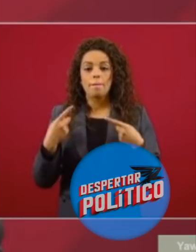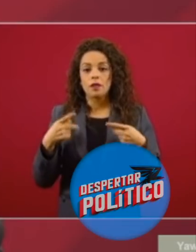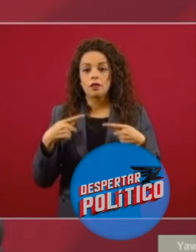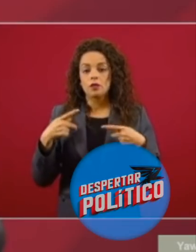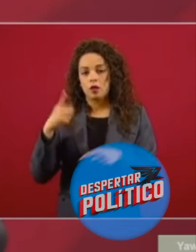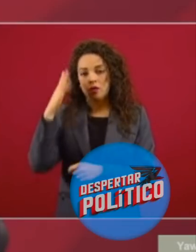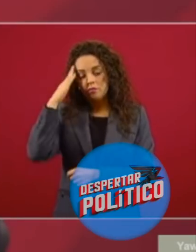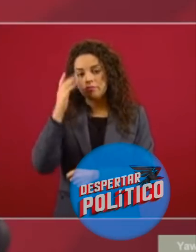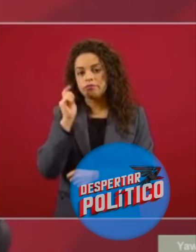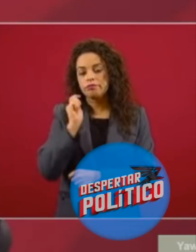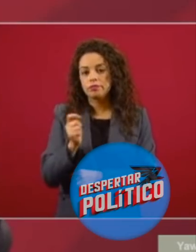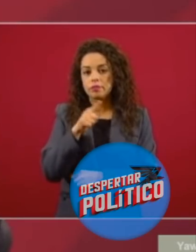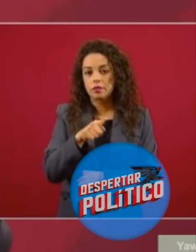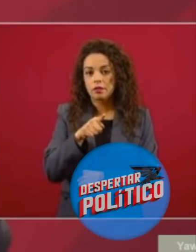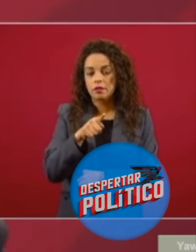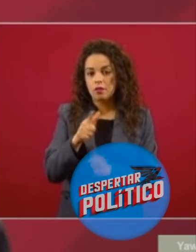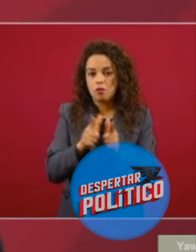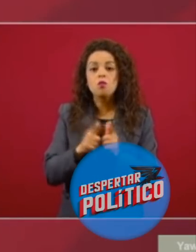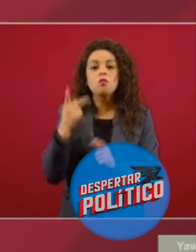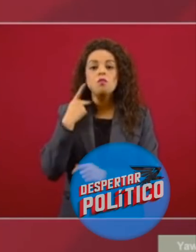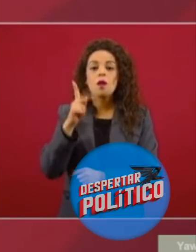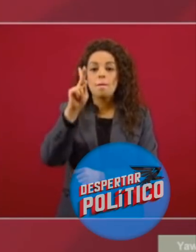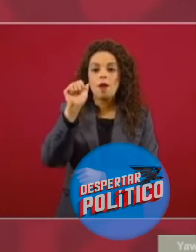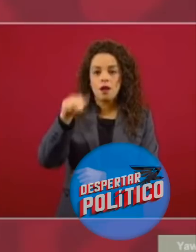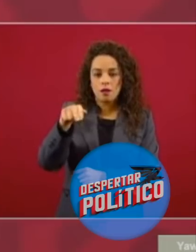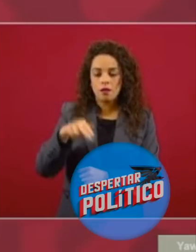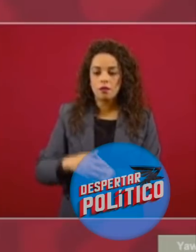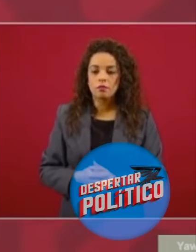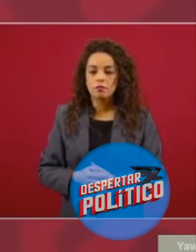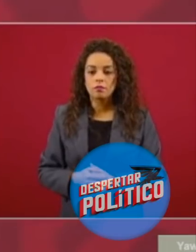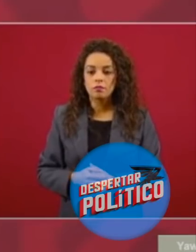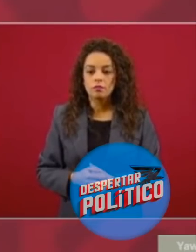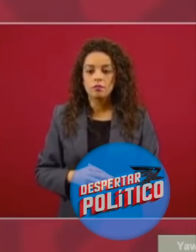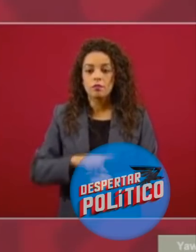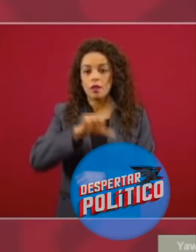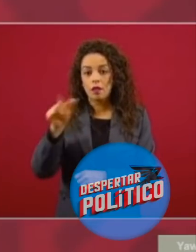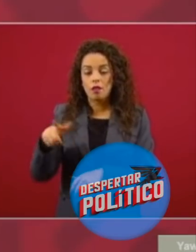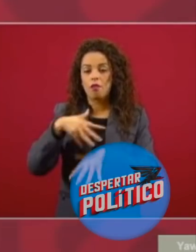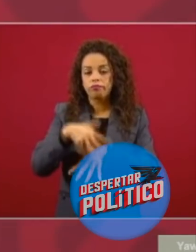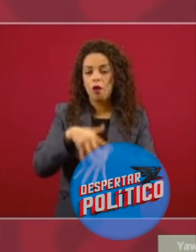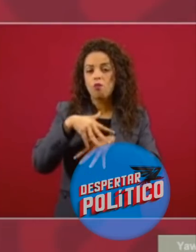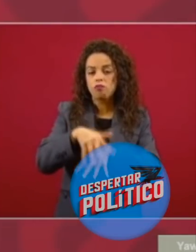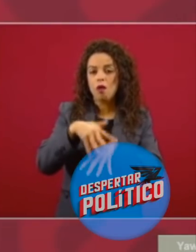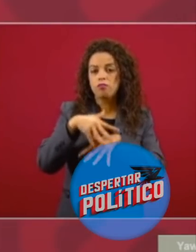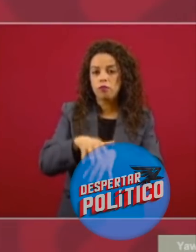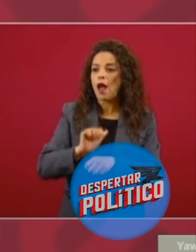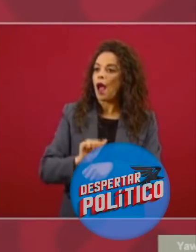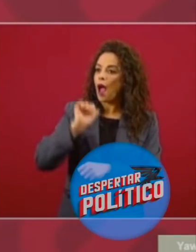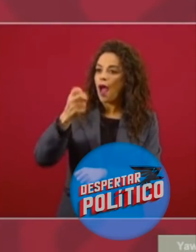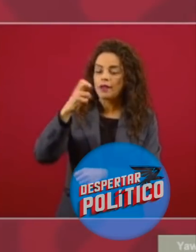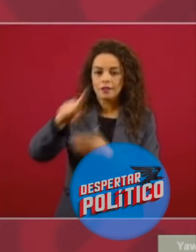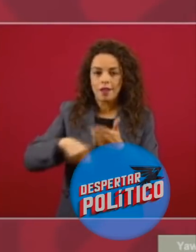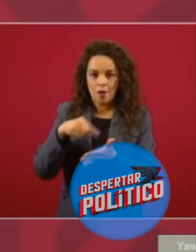encabezaron un meeting y luego hubo una marcha hacia la presa. Ya ellos ya no